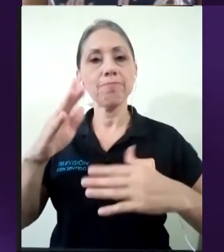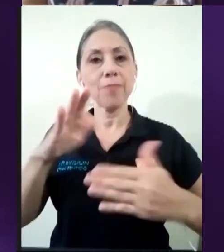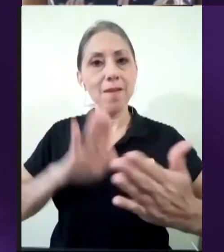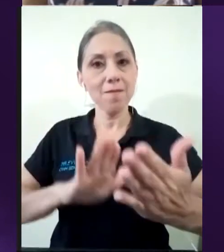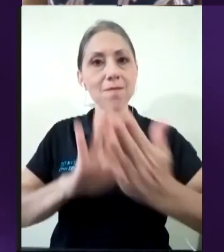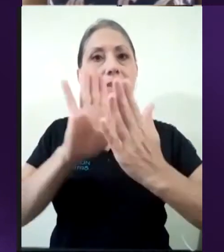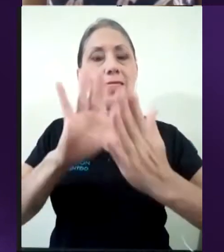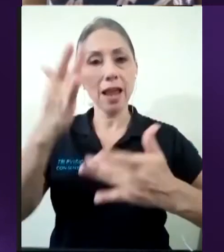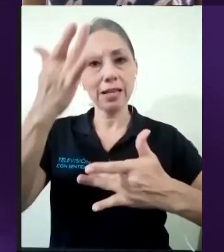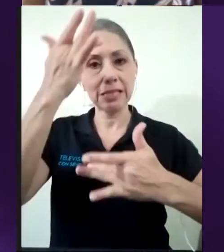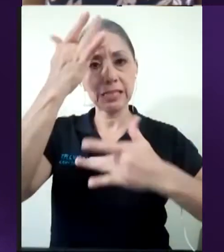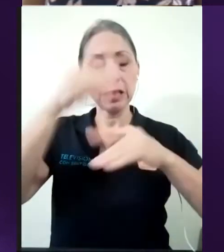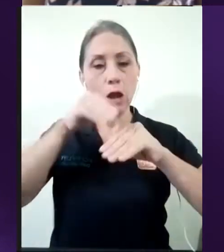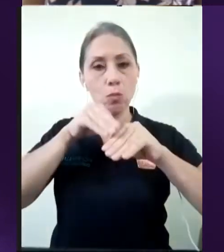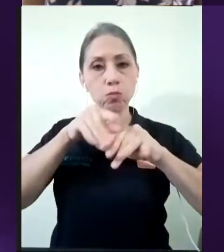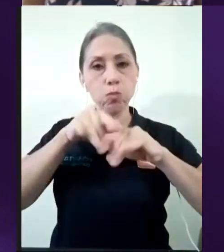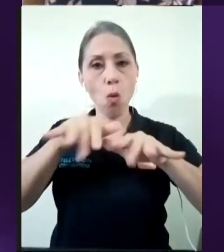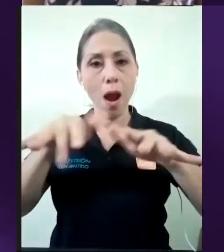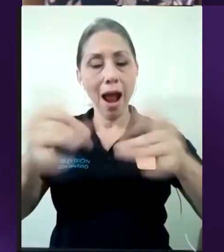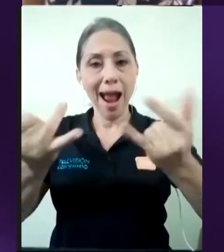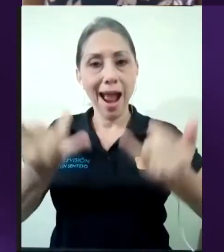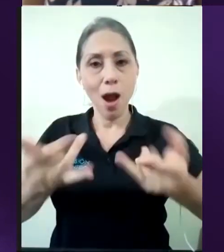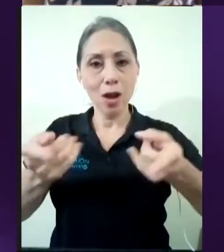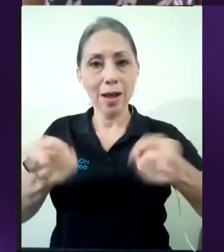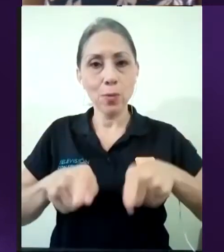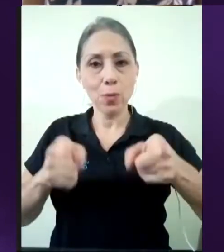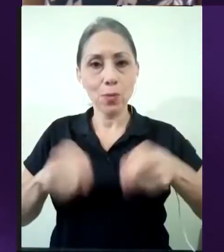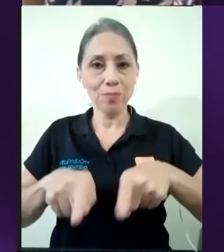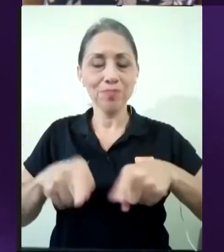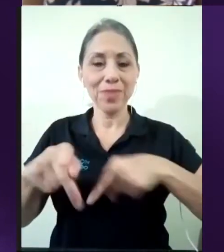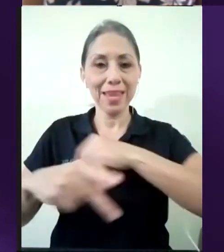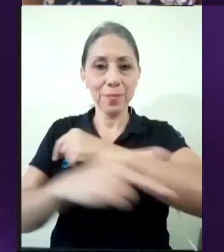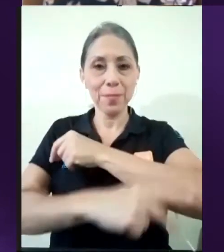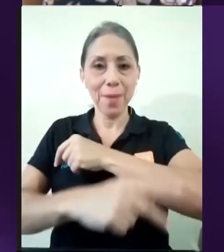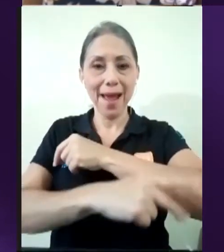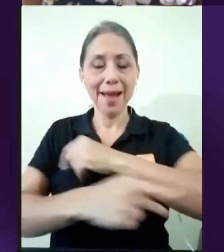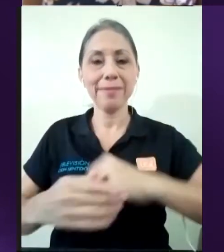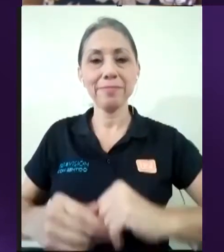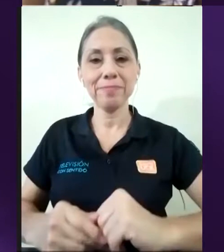que nos estamos en este momento en el país.